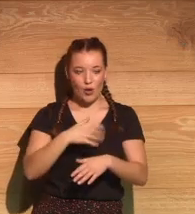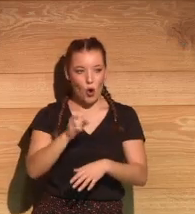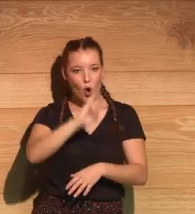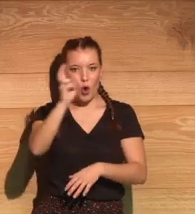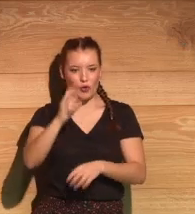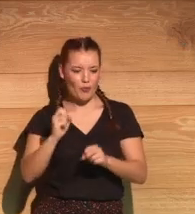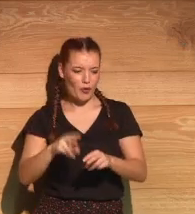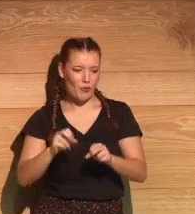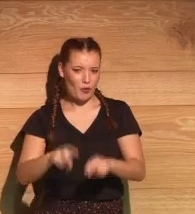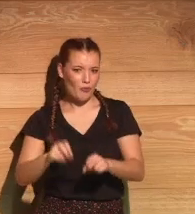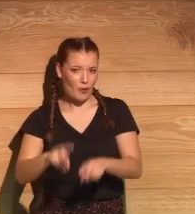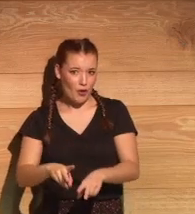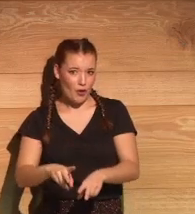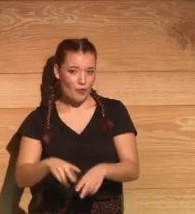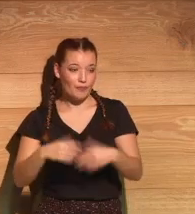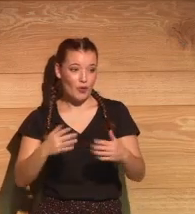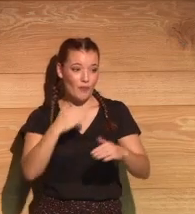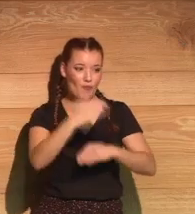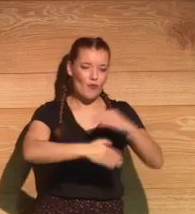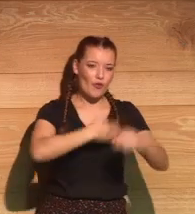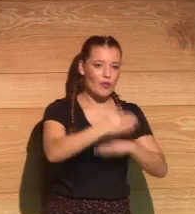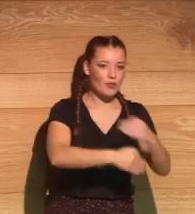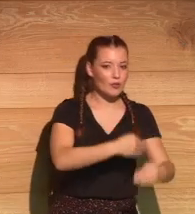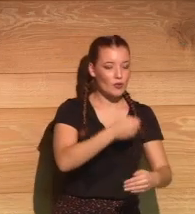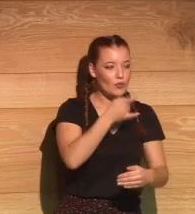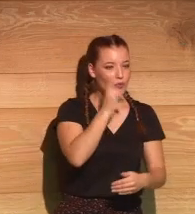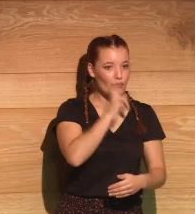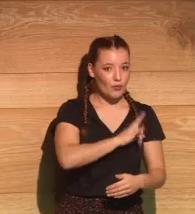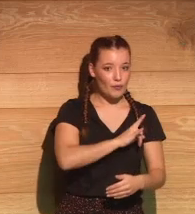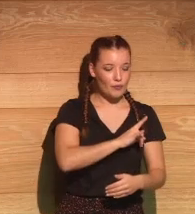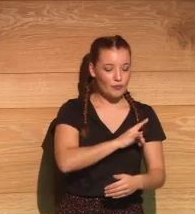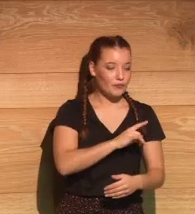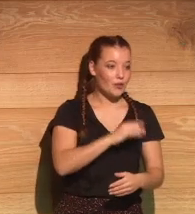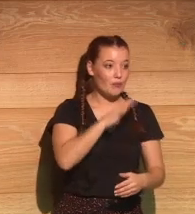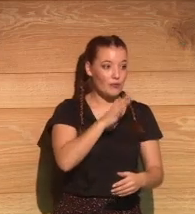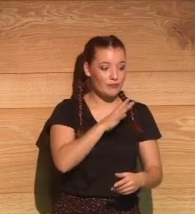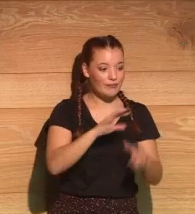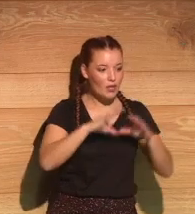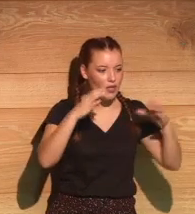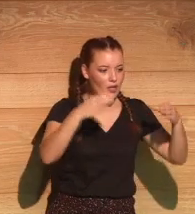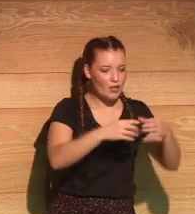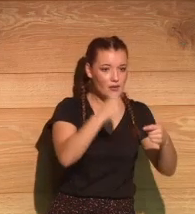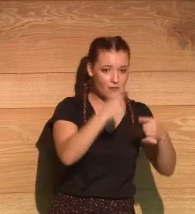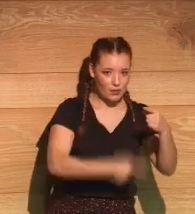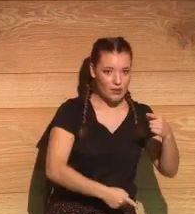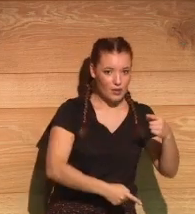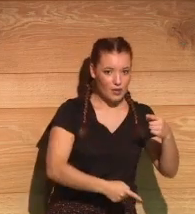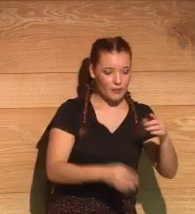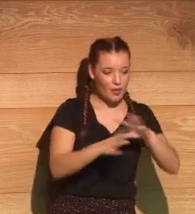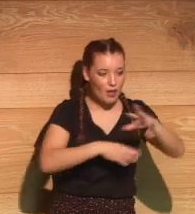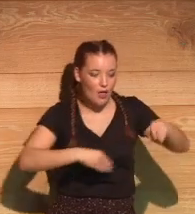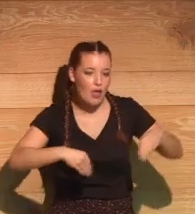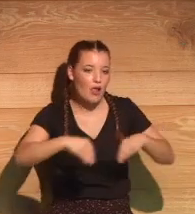¿no? Entonces, que fue un proceso de desclasamiento en que mucha gente de clase media empezó a empatizar con personas de su misma edad, o